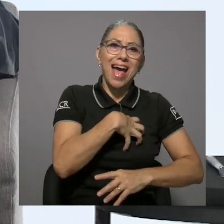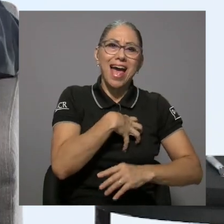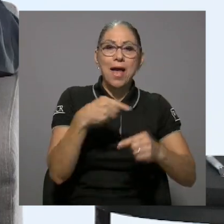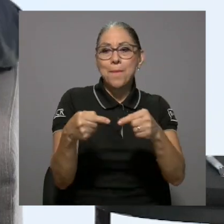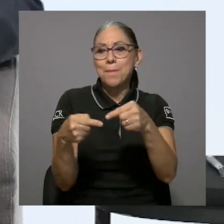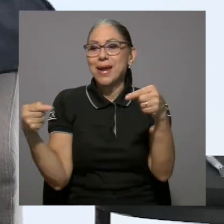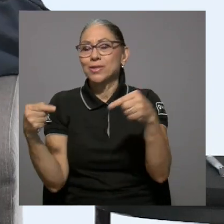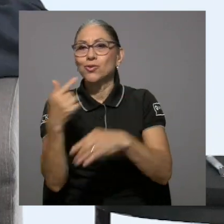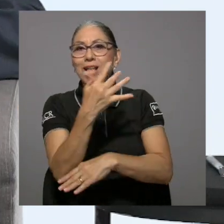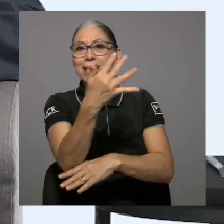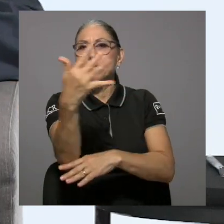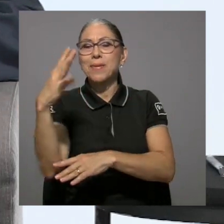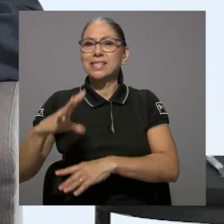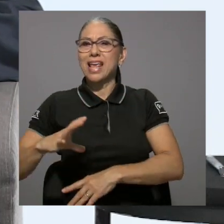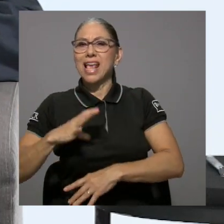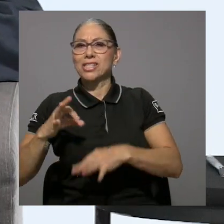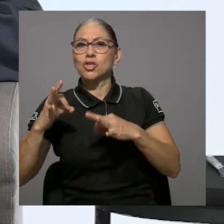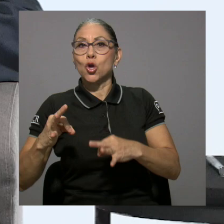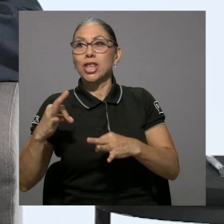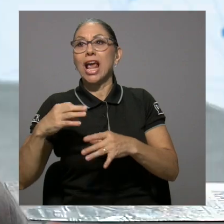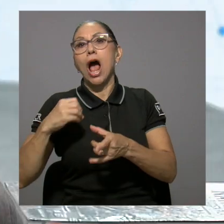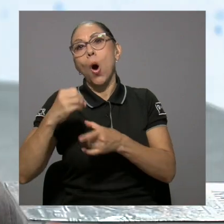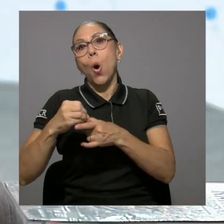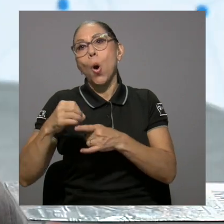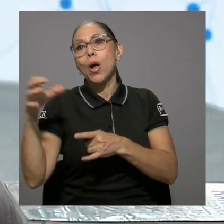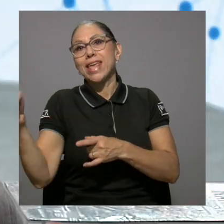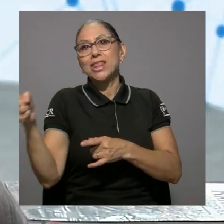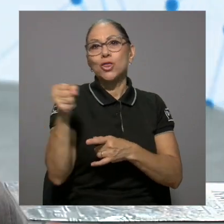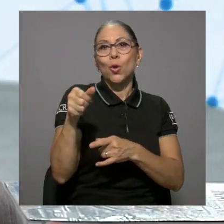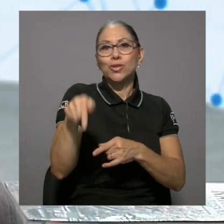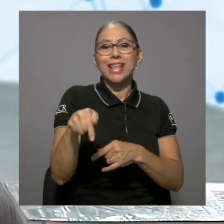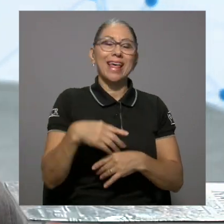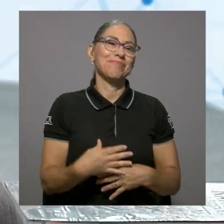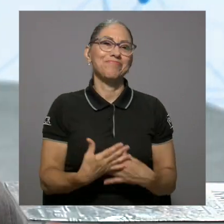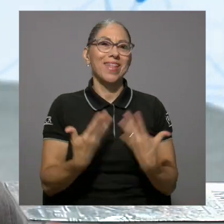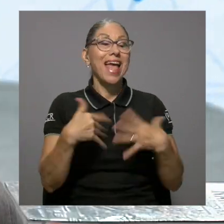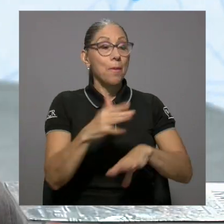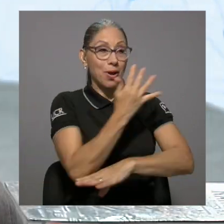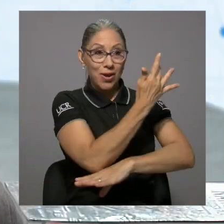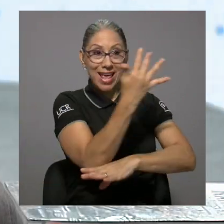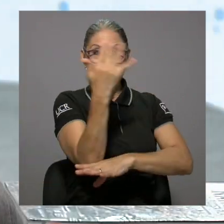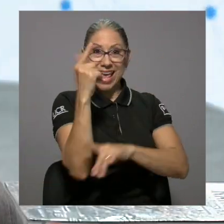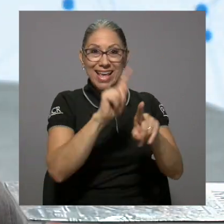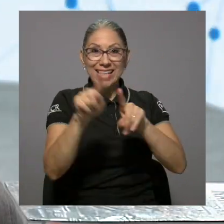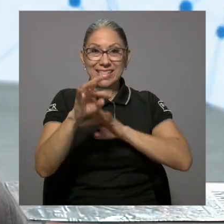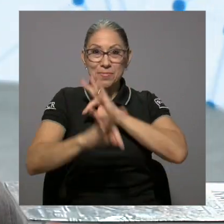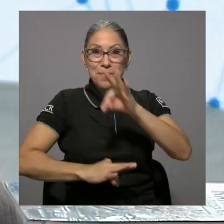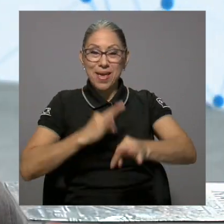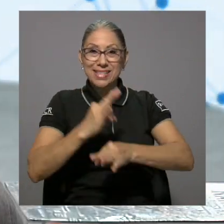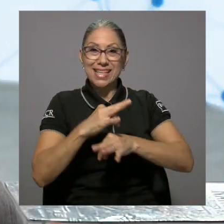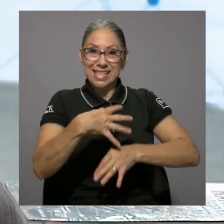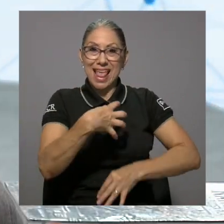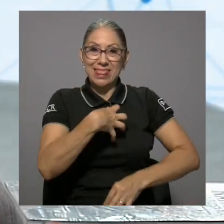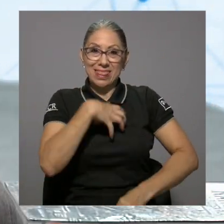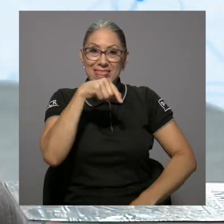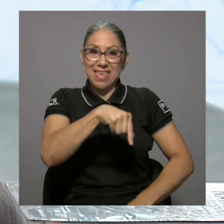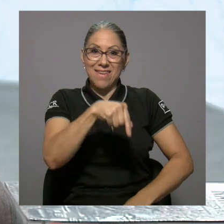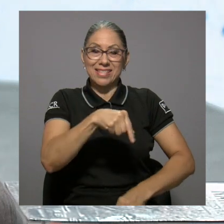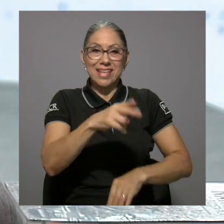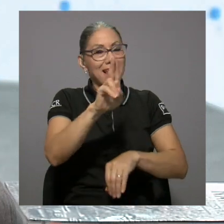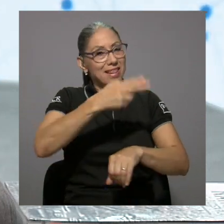exótica o introducida, Laura. Sí, bueno, las especies nativas son las que se